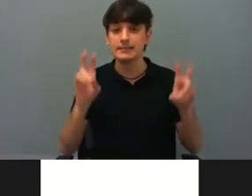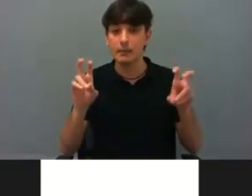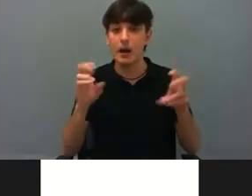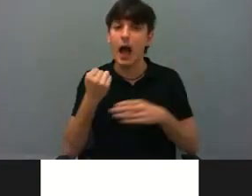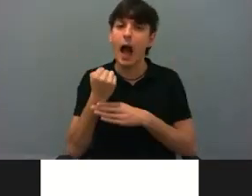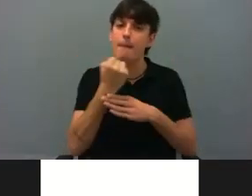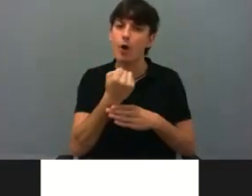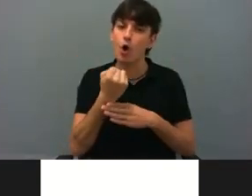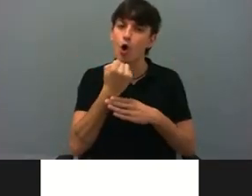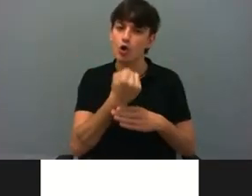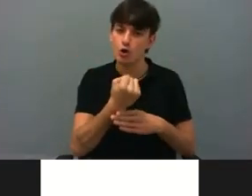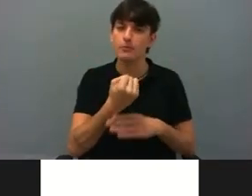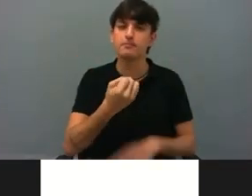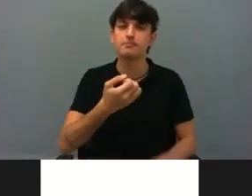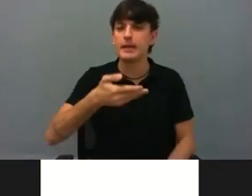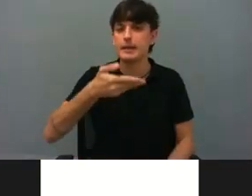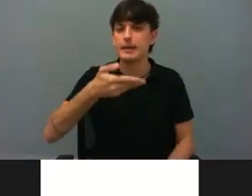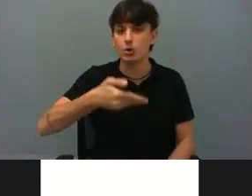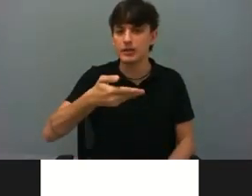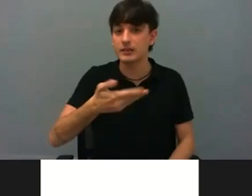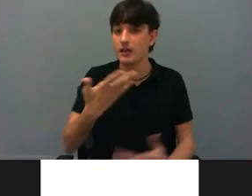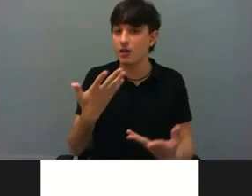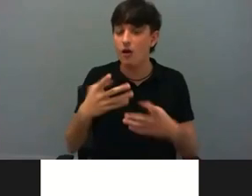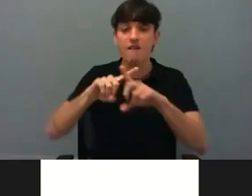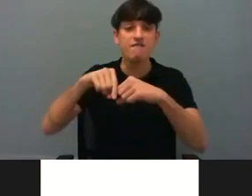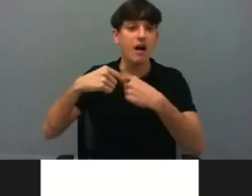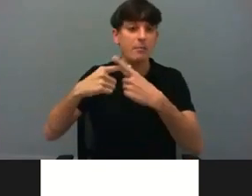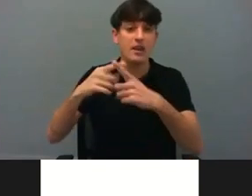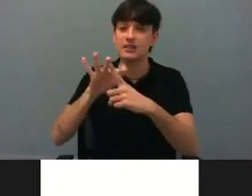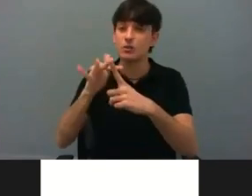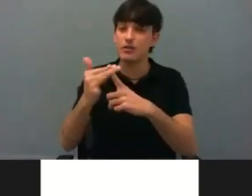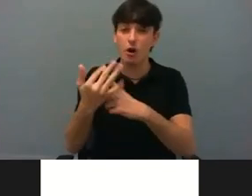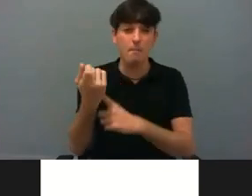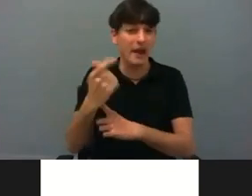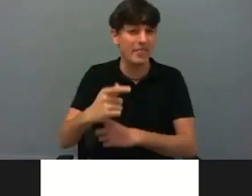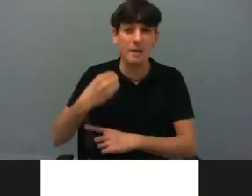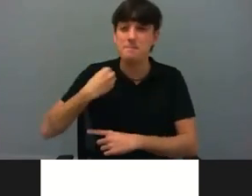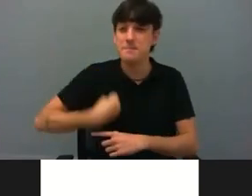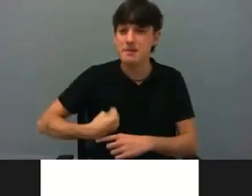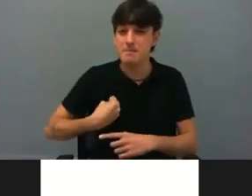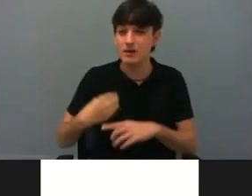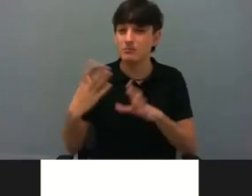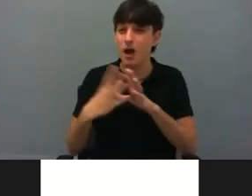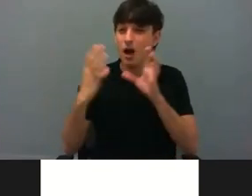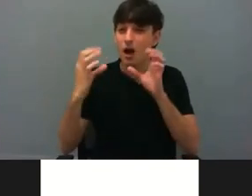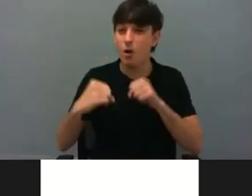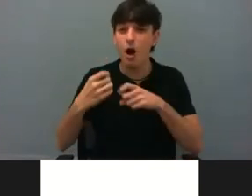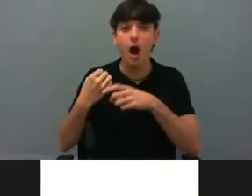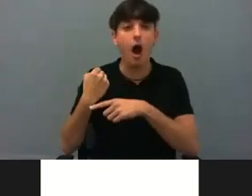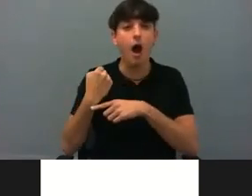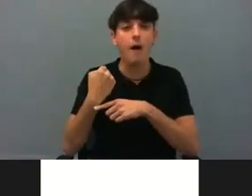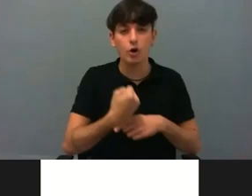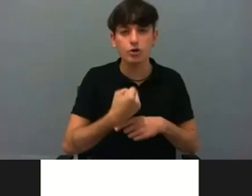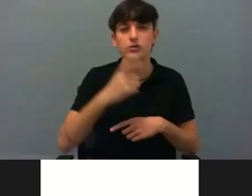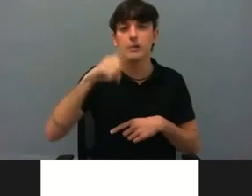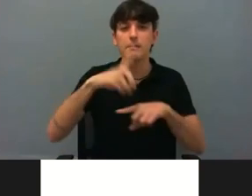de los apoyos de verte con iguales, con familias que tienen tu misma situación, con los apoyos profesionales. En este